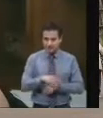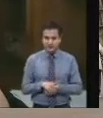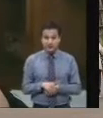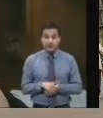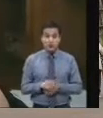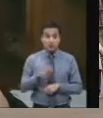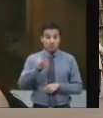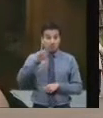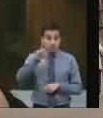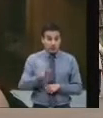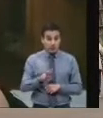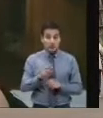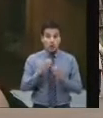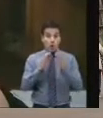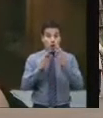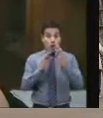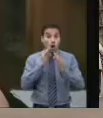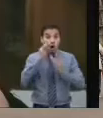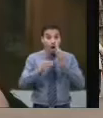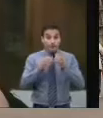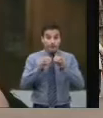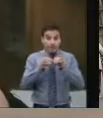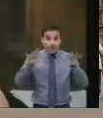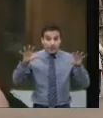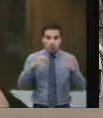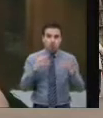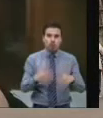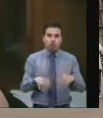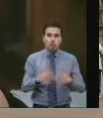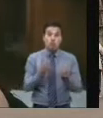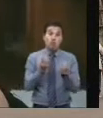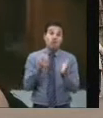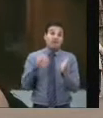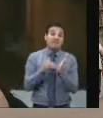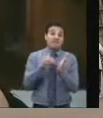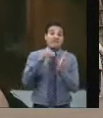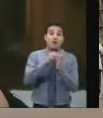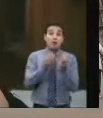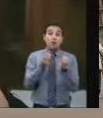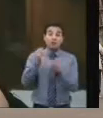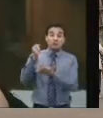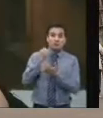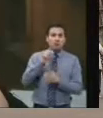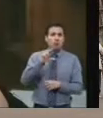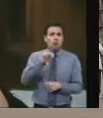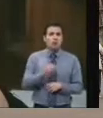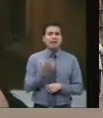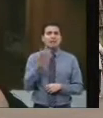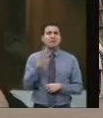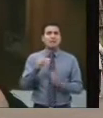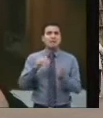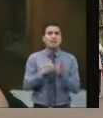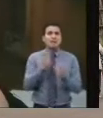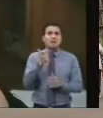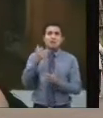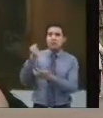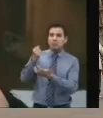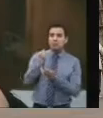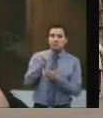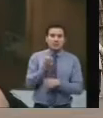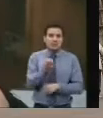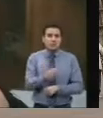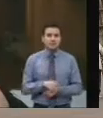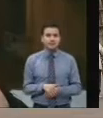ni siquiera fue una campaña millonaria como están diciendo por ahí. En realidad fueron nada más 10 mil pesos, o al menos fue lo que se me pagó